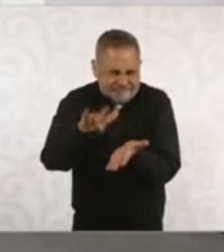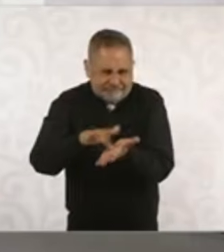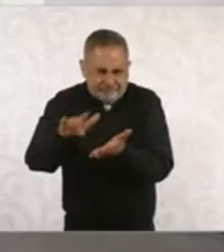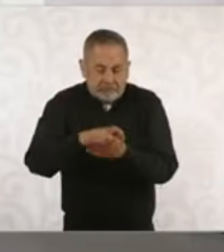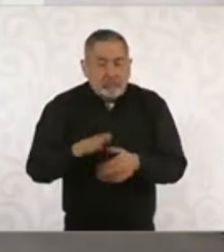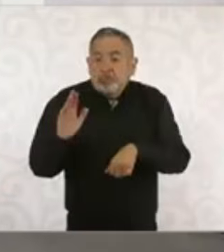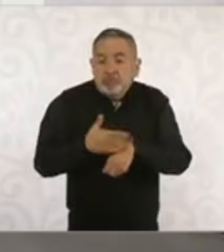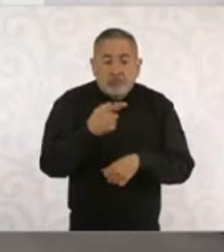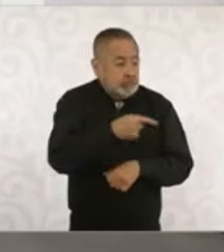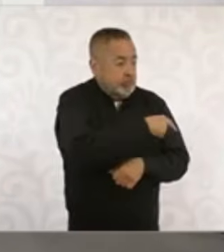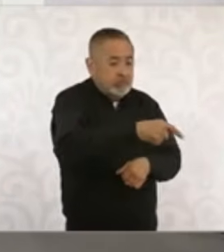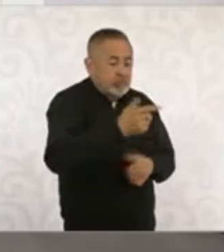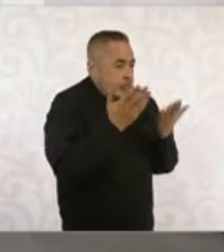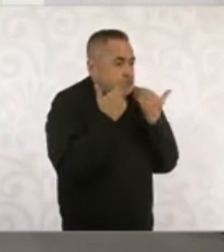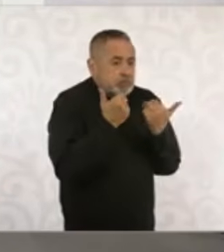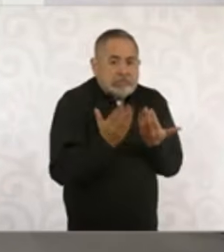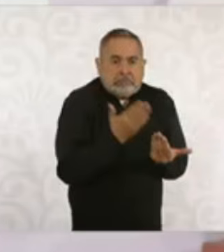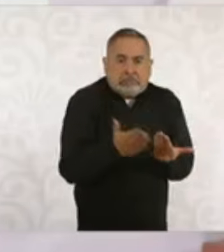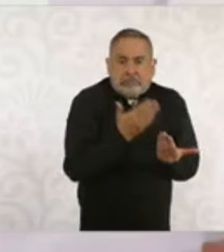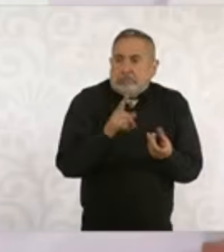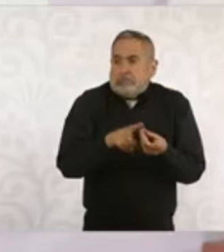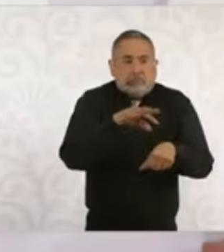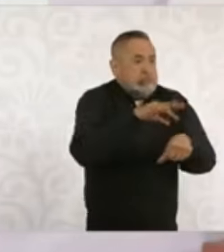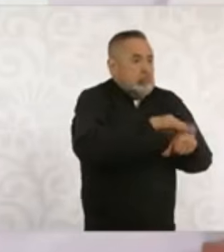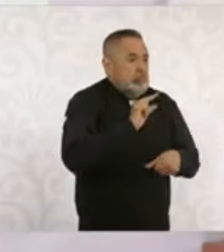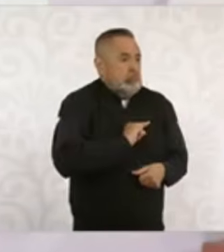política de que no hubo especialistas.